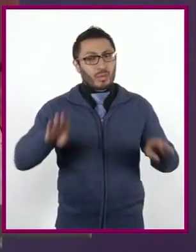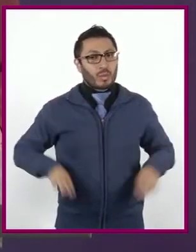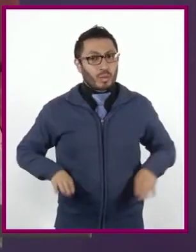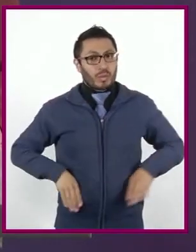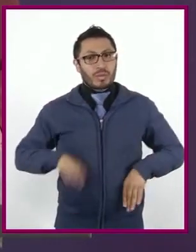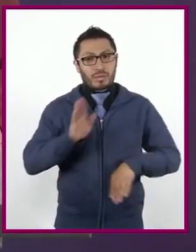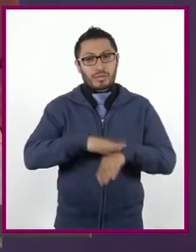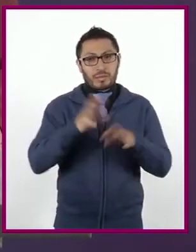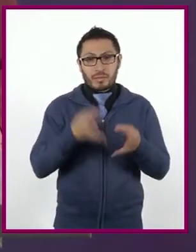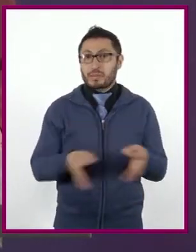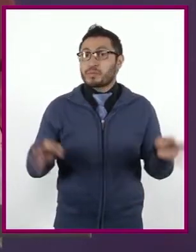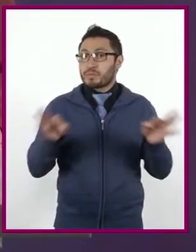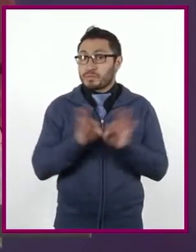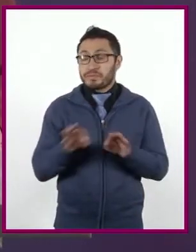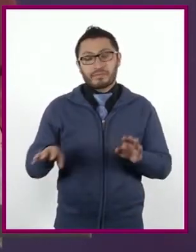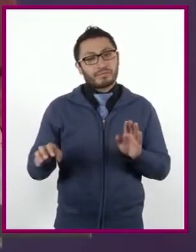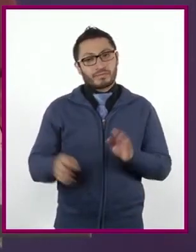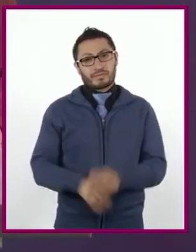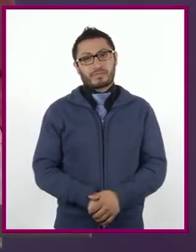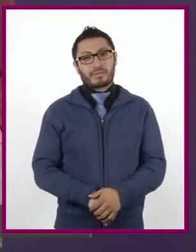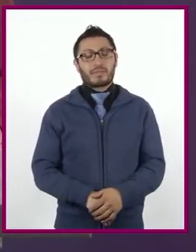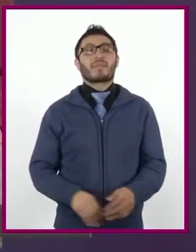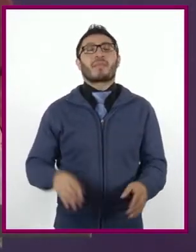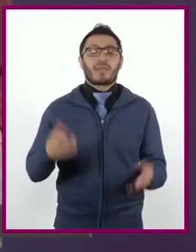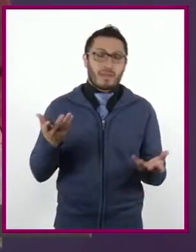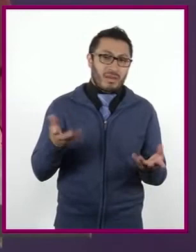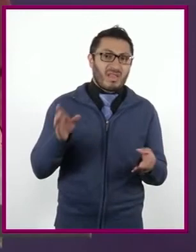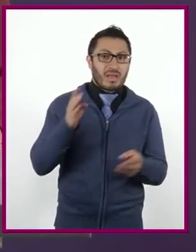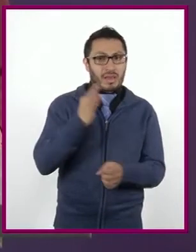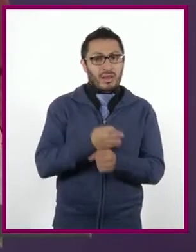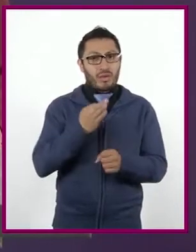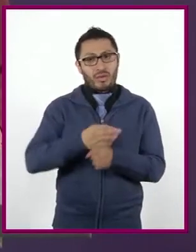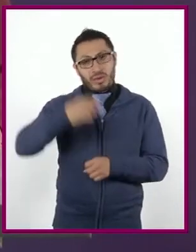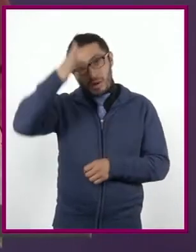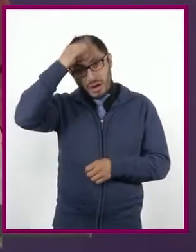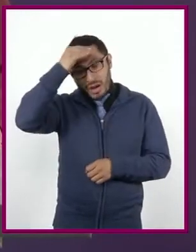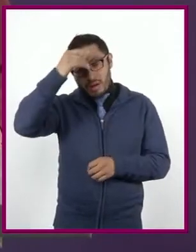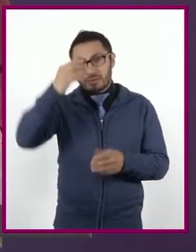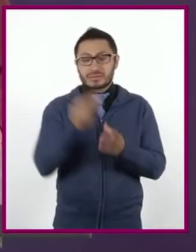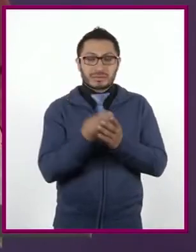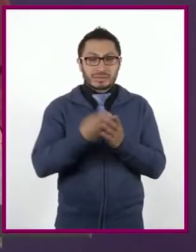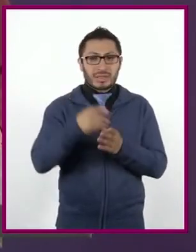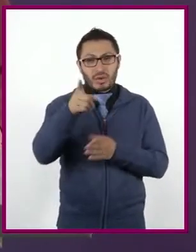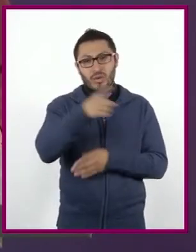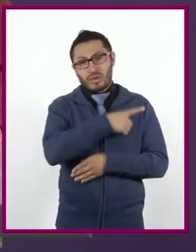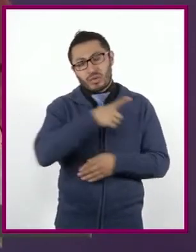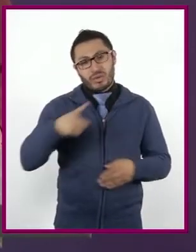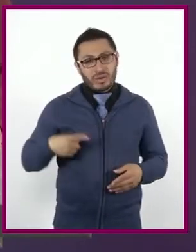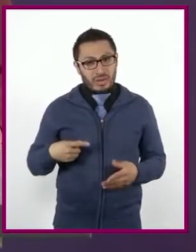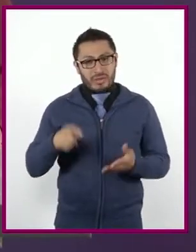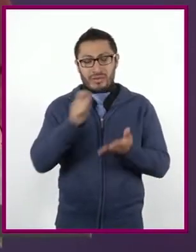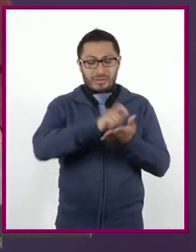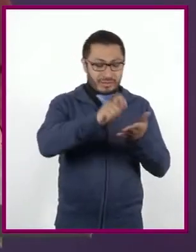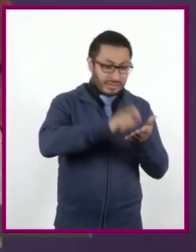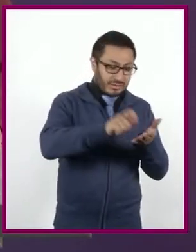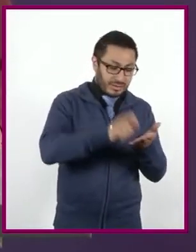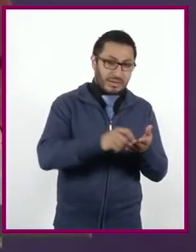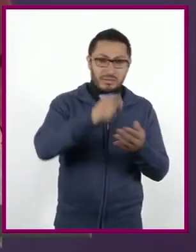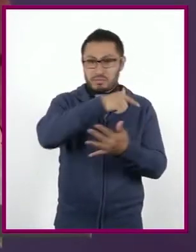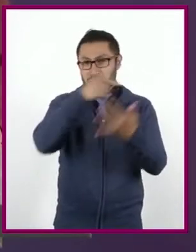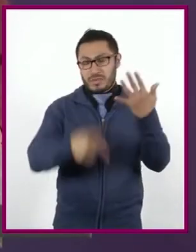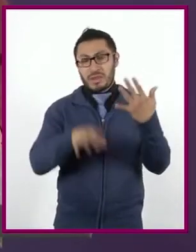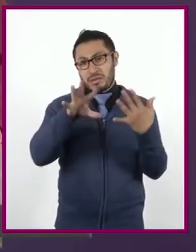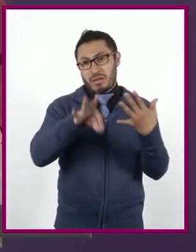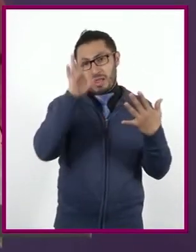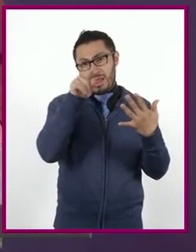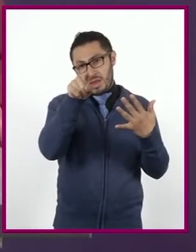características. Como producto del conocimiento adquirido de esta sesión, deberás realizar una de las siguientes opciones: